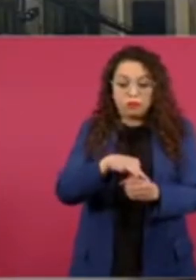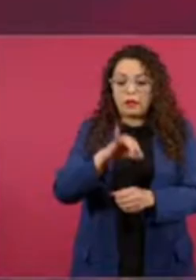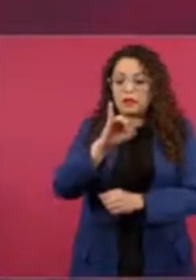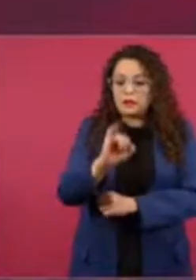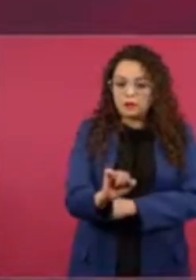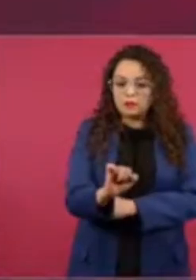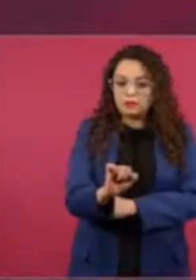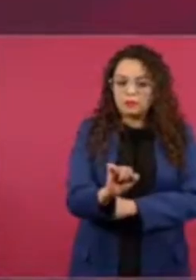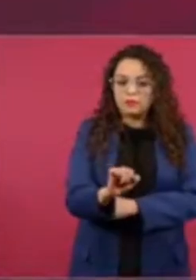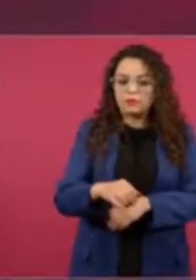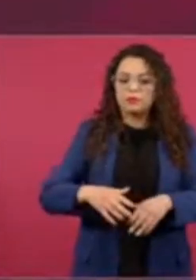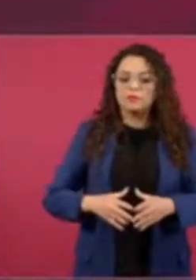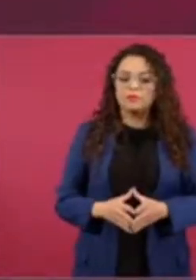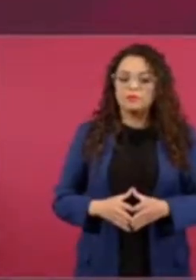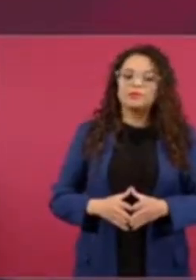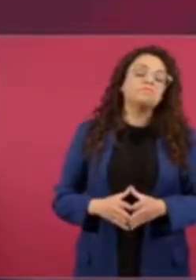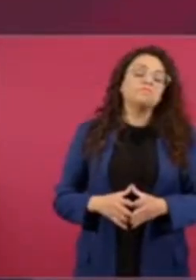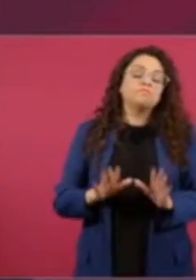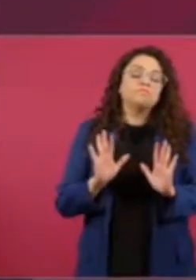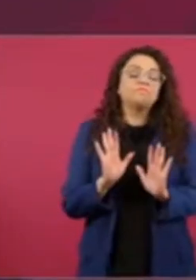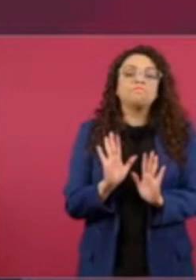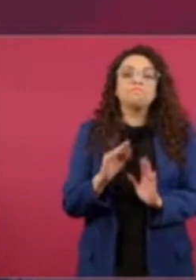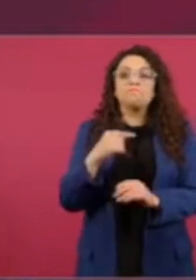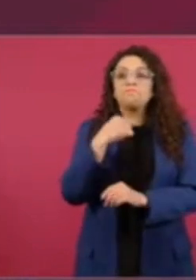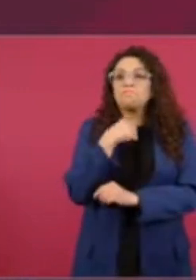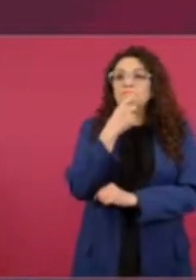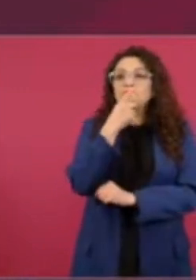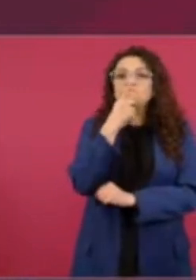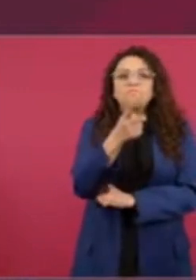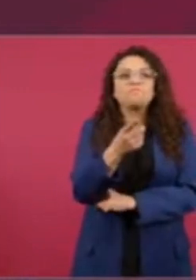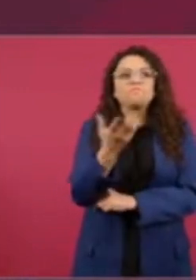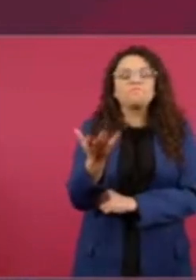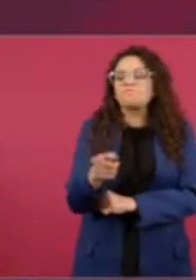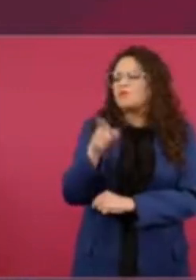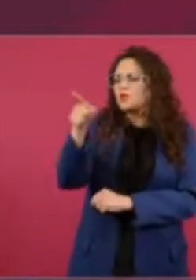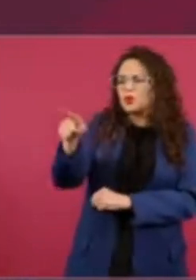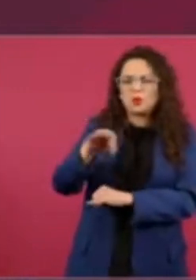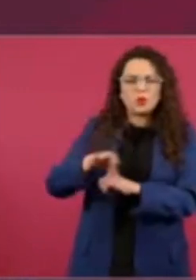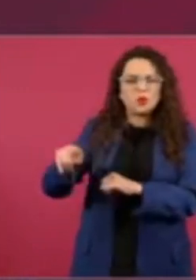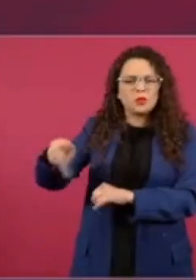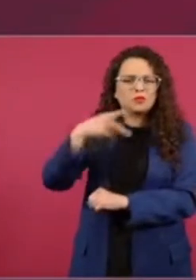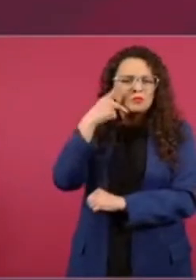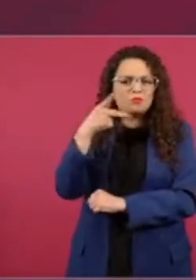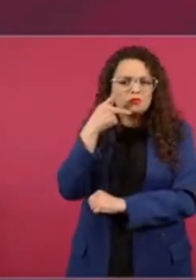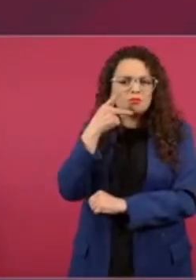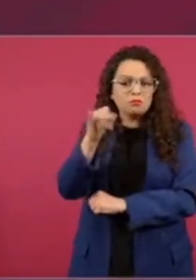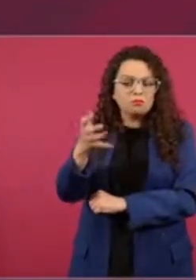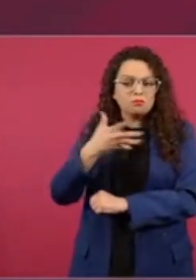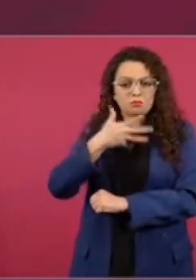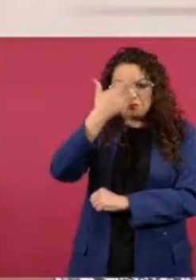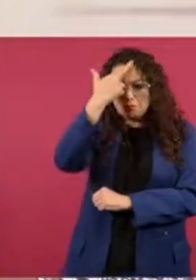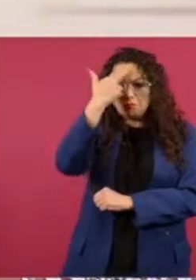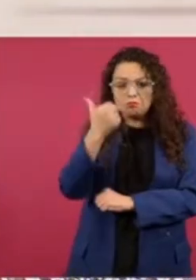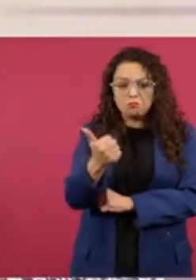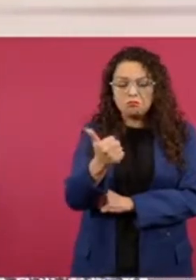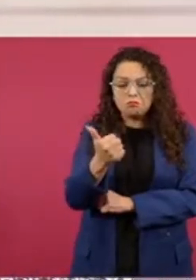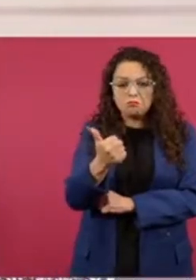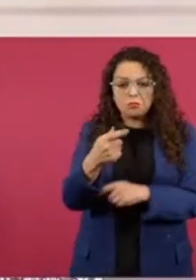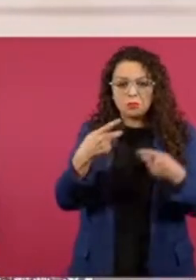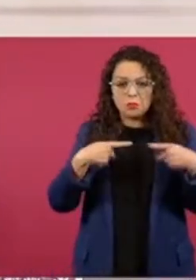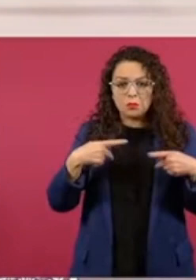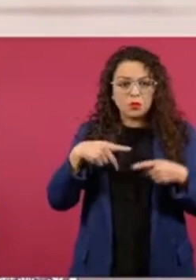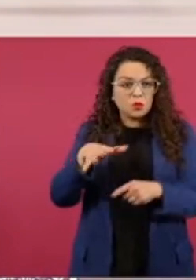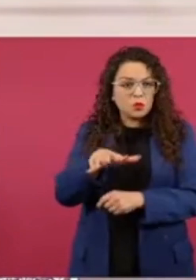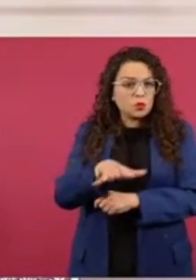último que a veras todos tienen derecho a participar